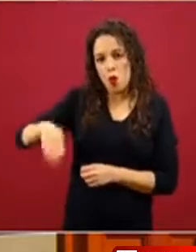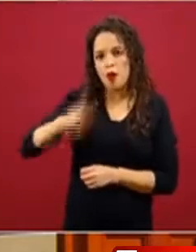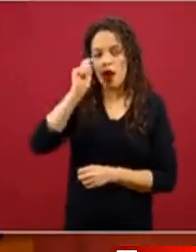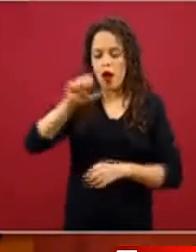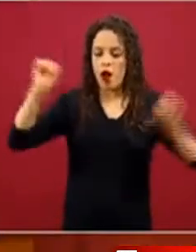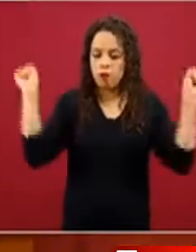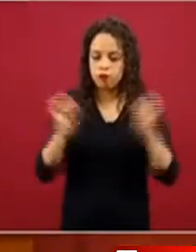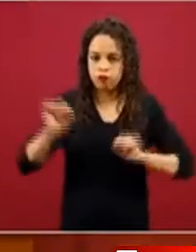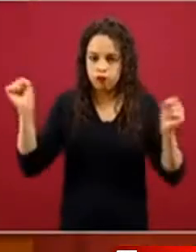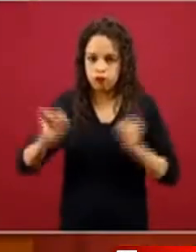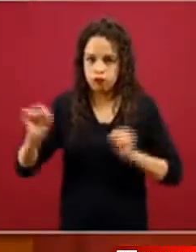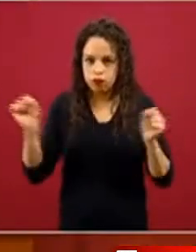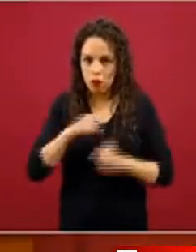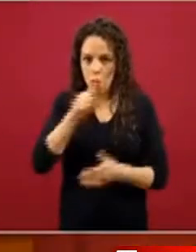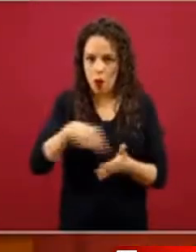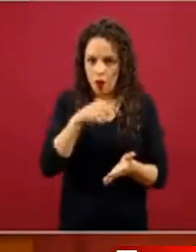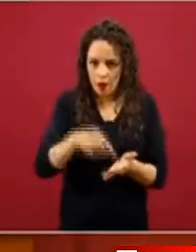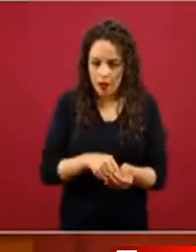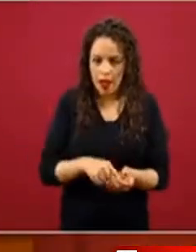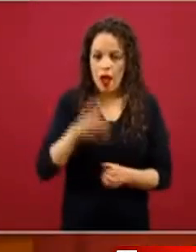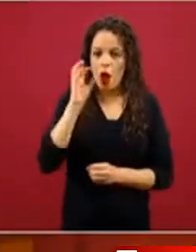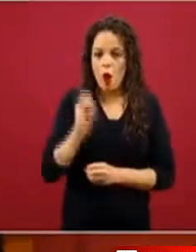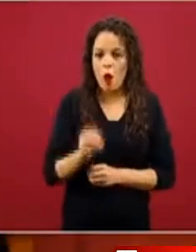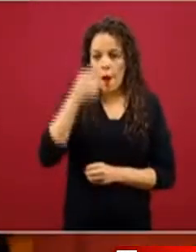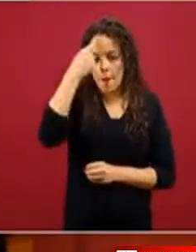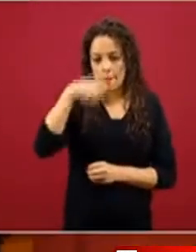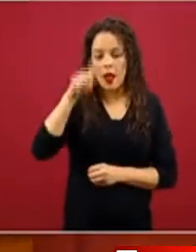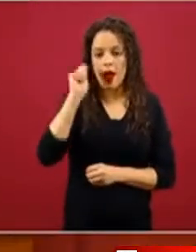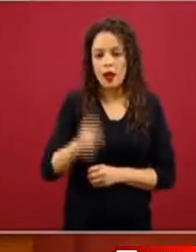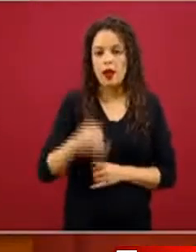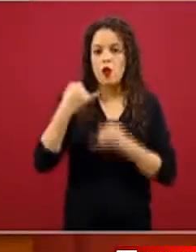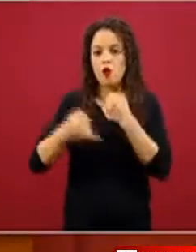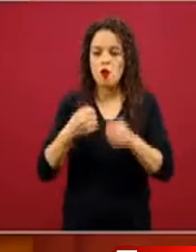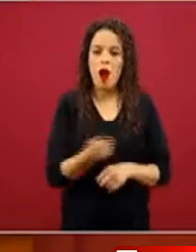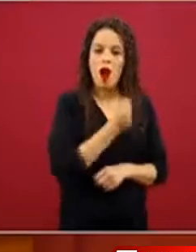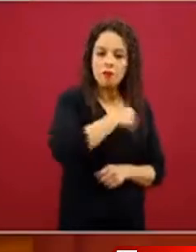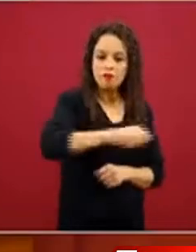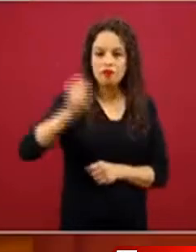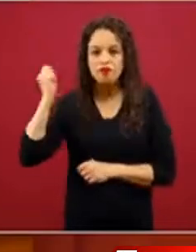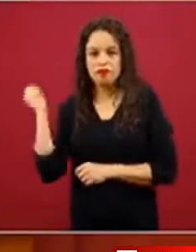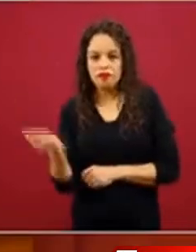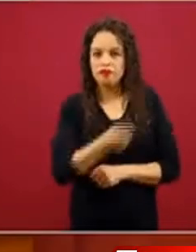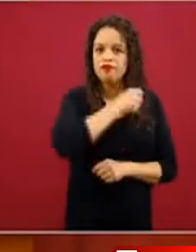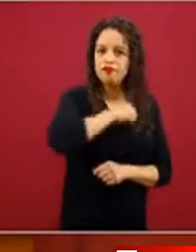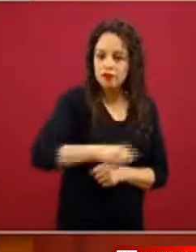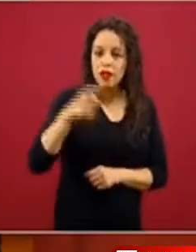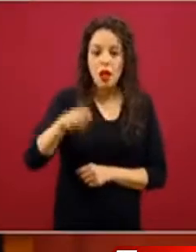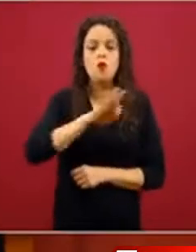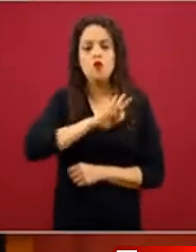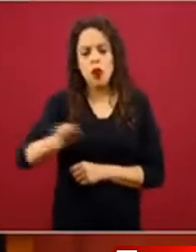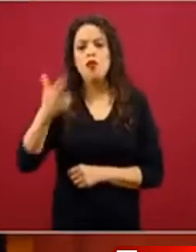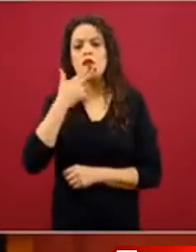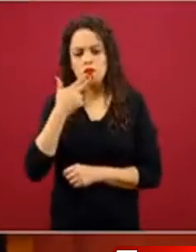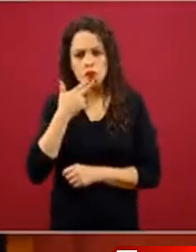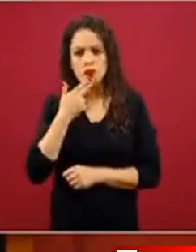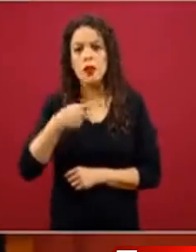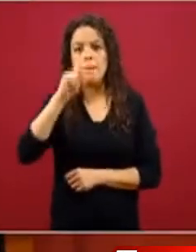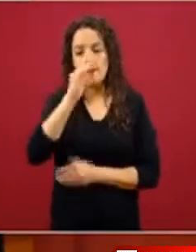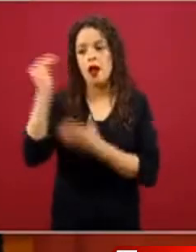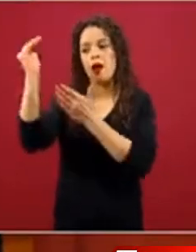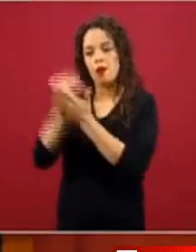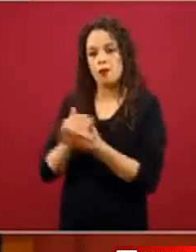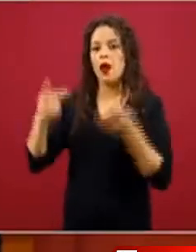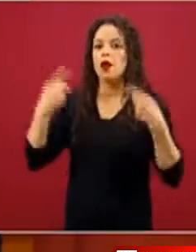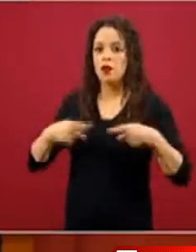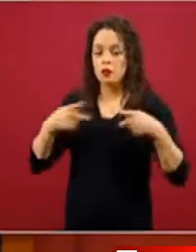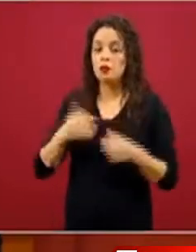para correr, a lo mejor canchas de tenis, pueden ser utilizados con un aforo reducido y con